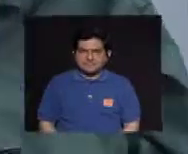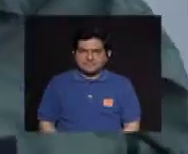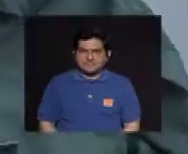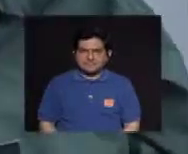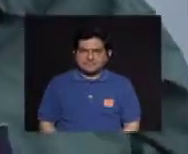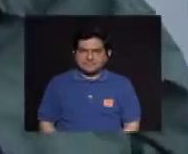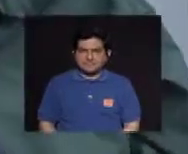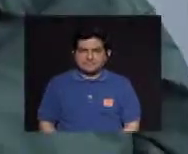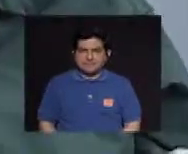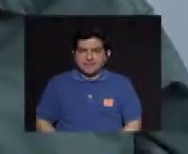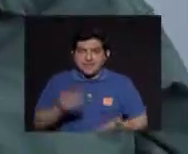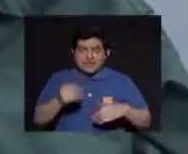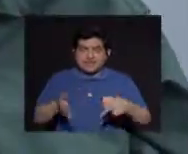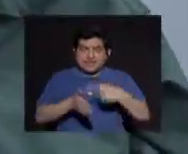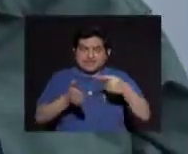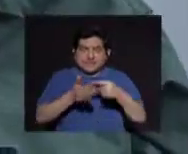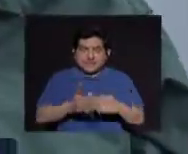de